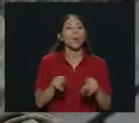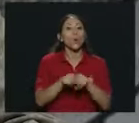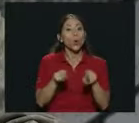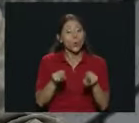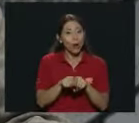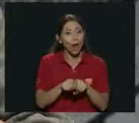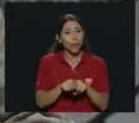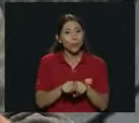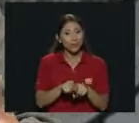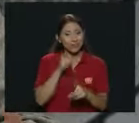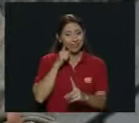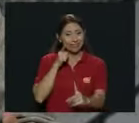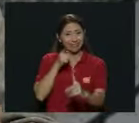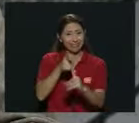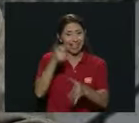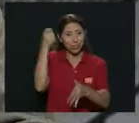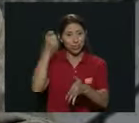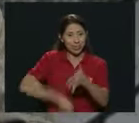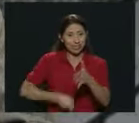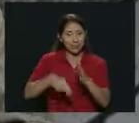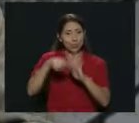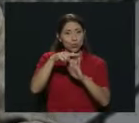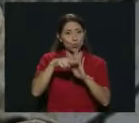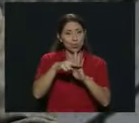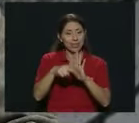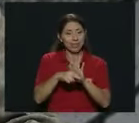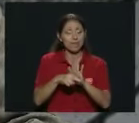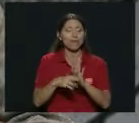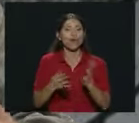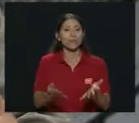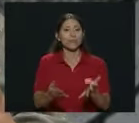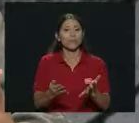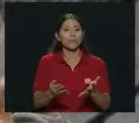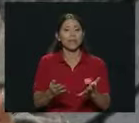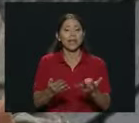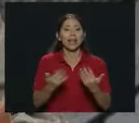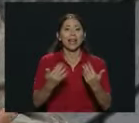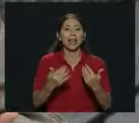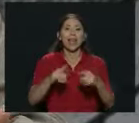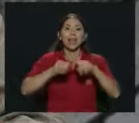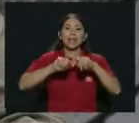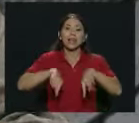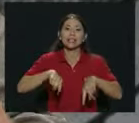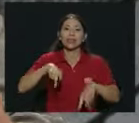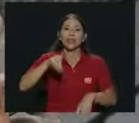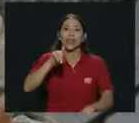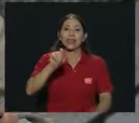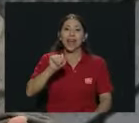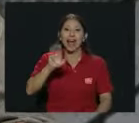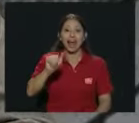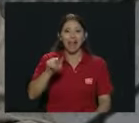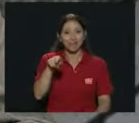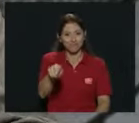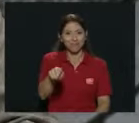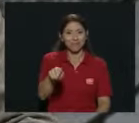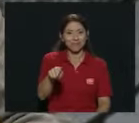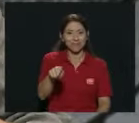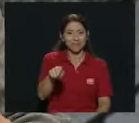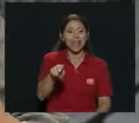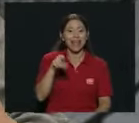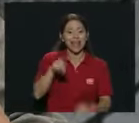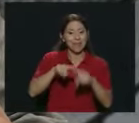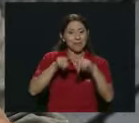esta misma línea de endurecimiento normativo, la eliminación del DACA o el intento de eliminación del